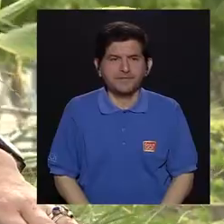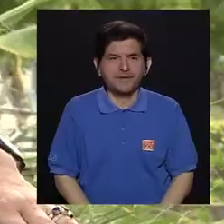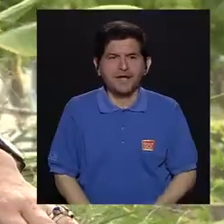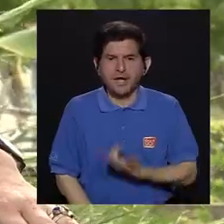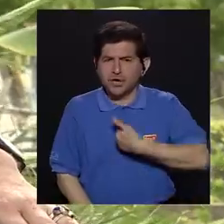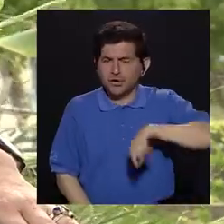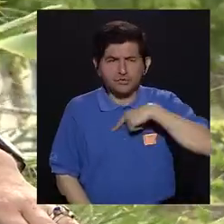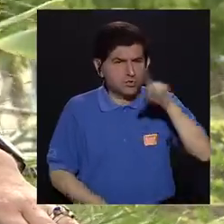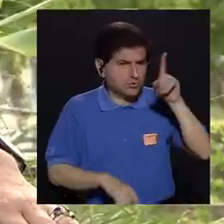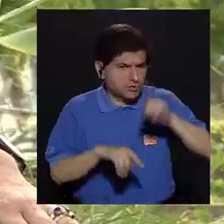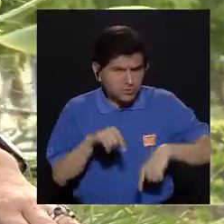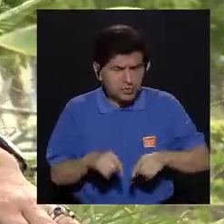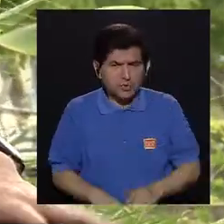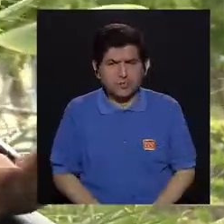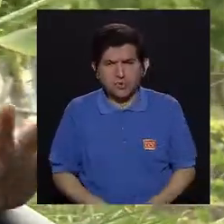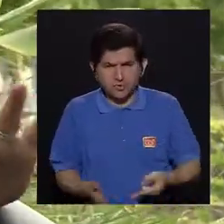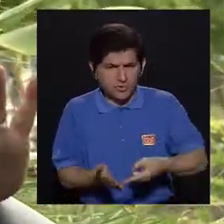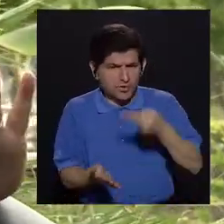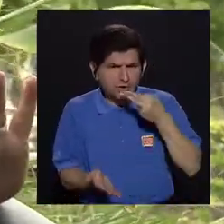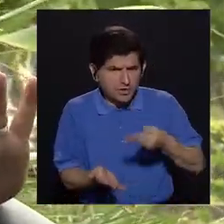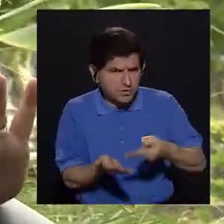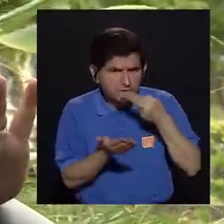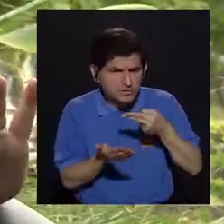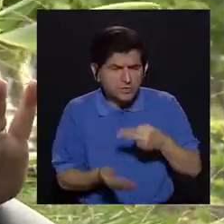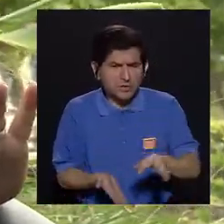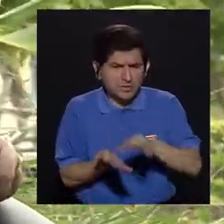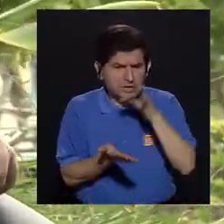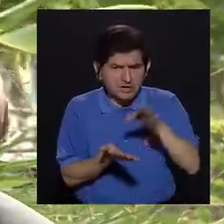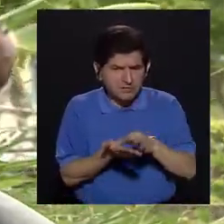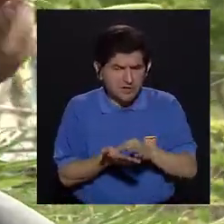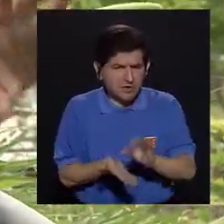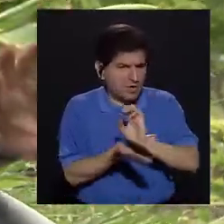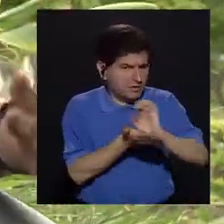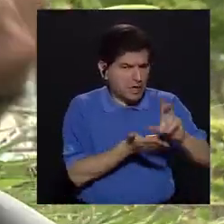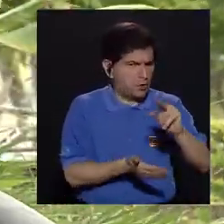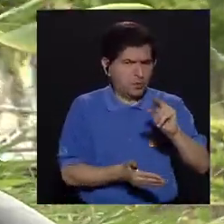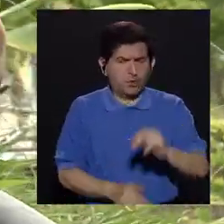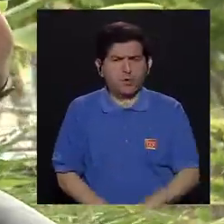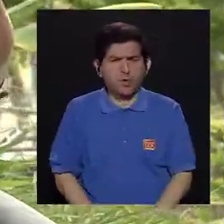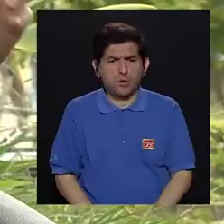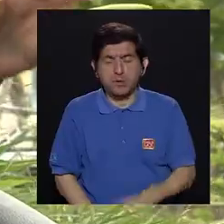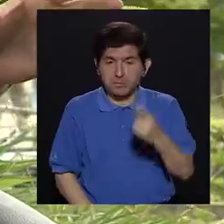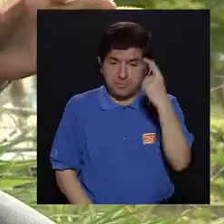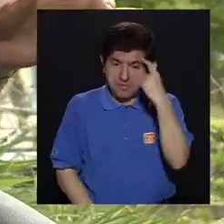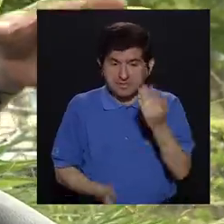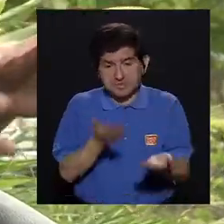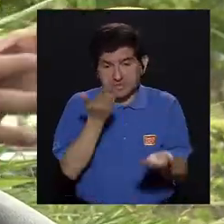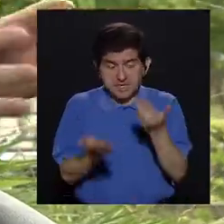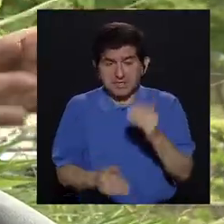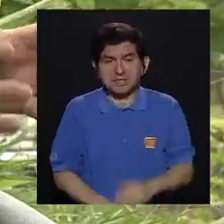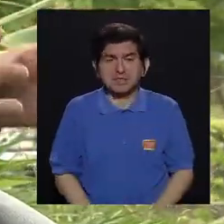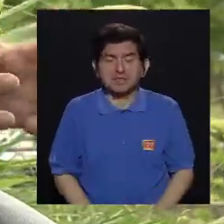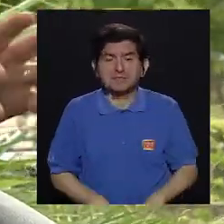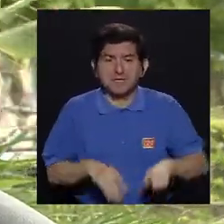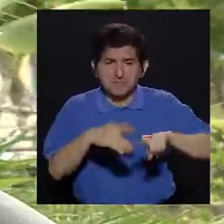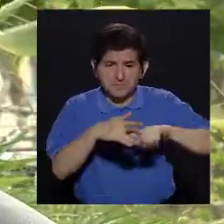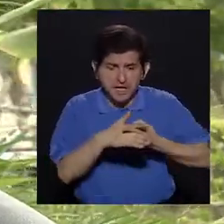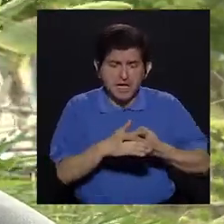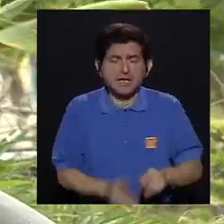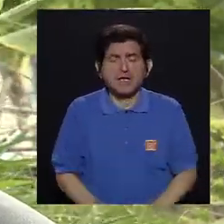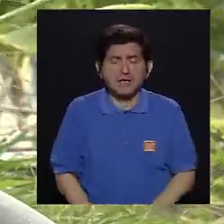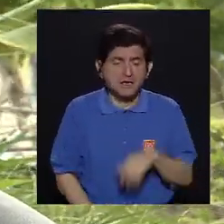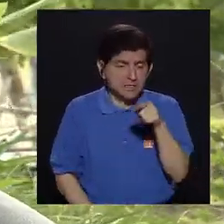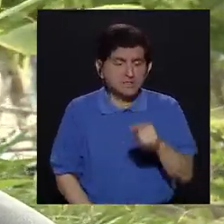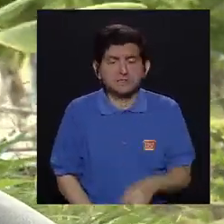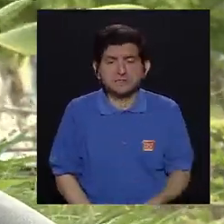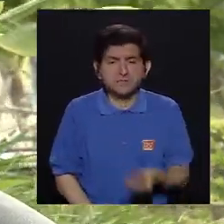no es que nosotros no podamos tomar un caldito de frijoles. Sí, sí, por supuesto. Un caldito de frijol como al inicio de un